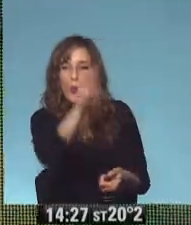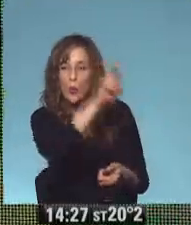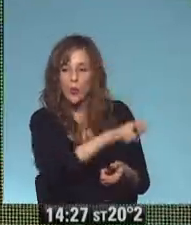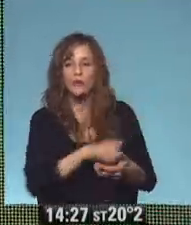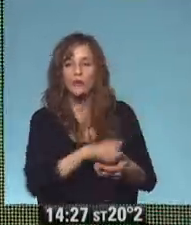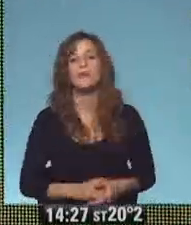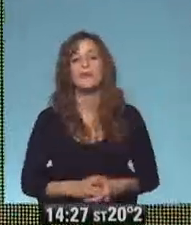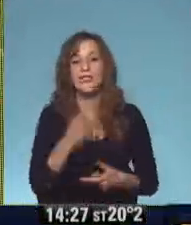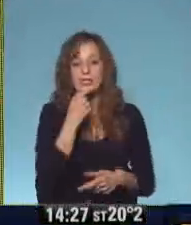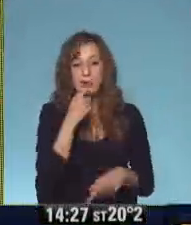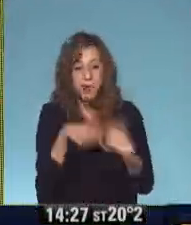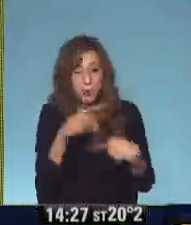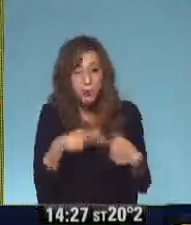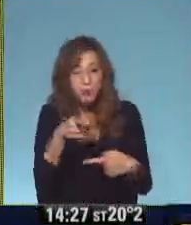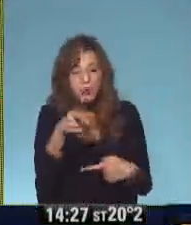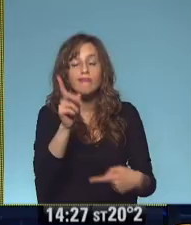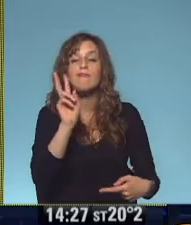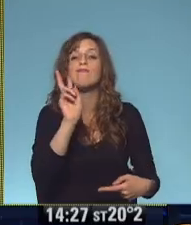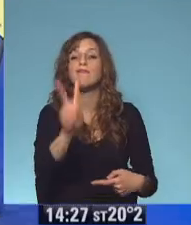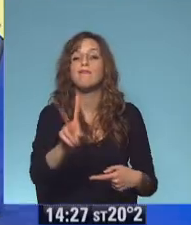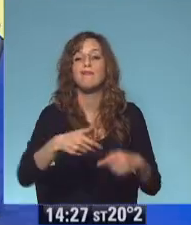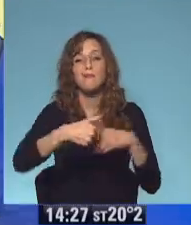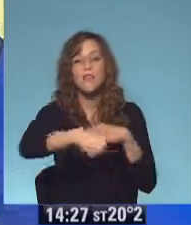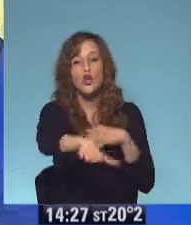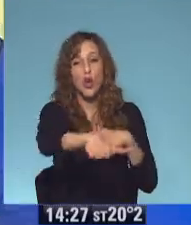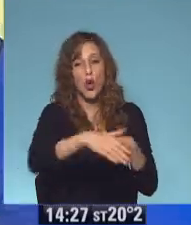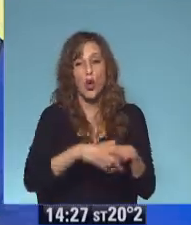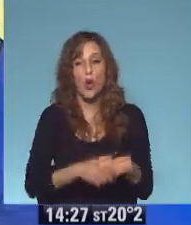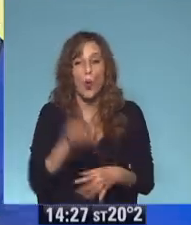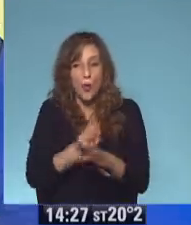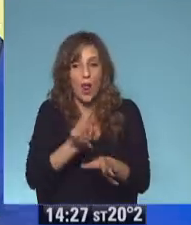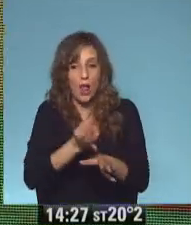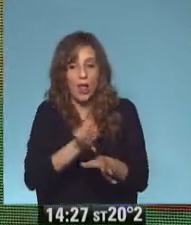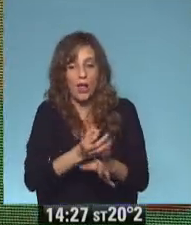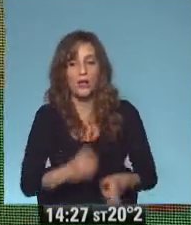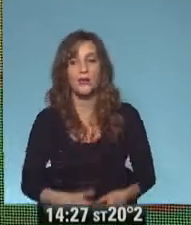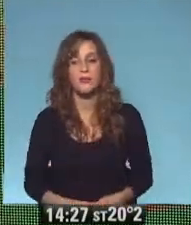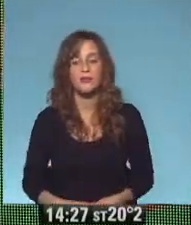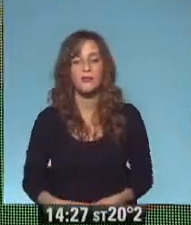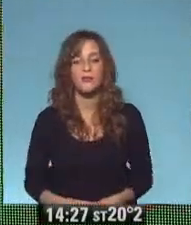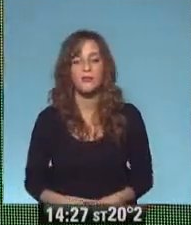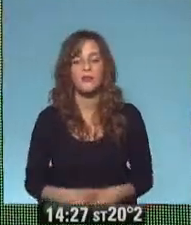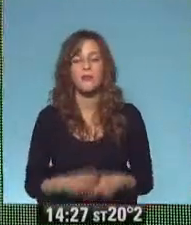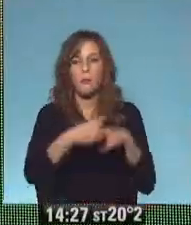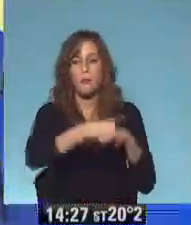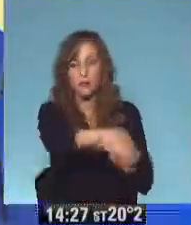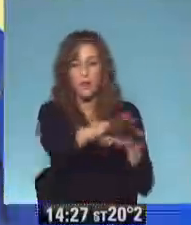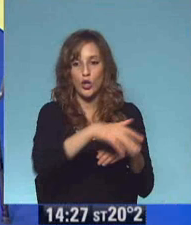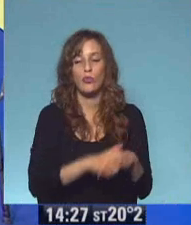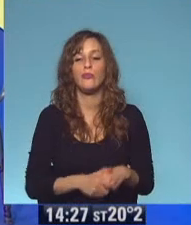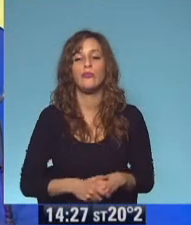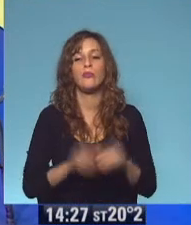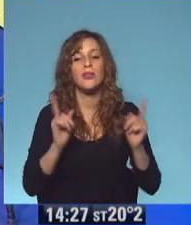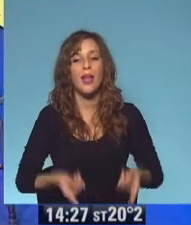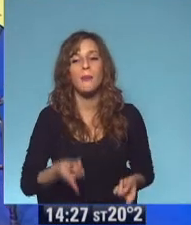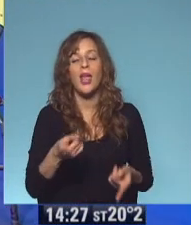seguimos por ese caminito, tenemos un microescolar. Por este camino de acá. Sí. Ahí para el lado del tren. Muy bien. Microescolar. Tenemos un